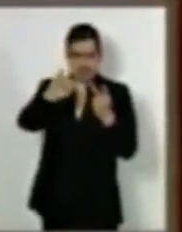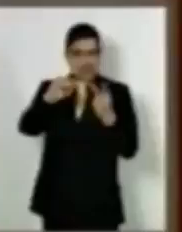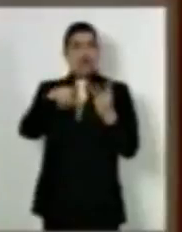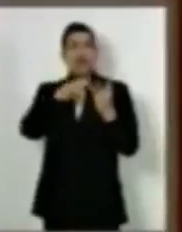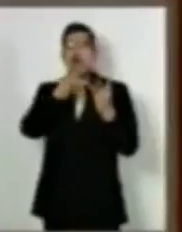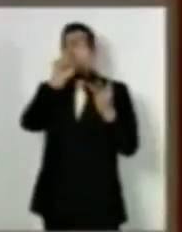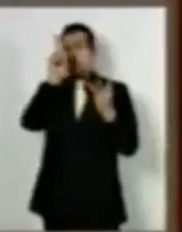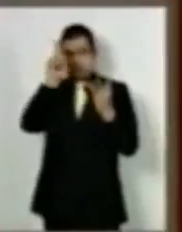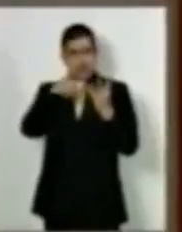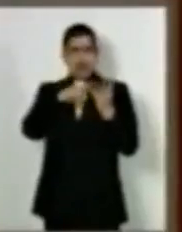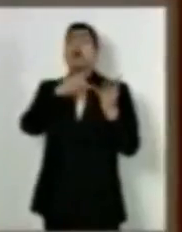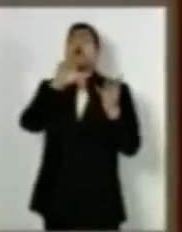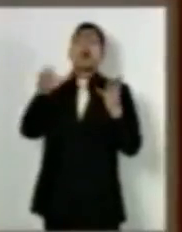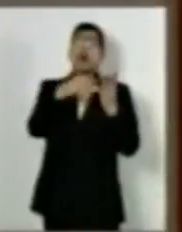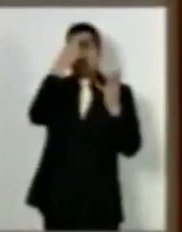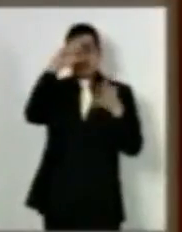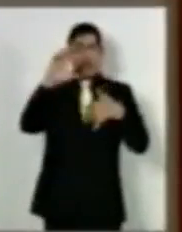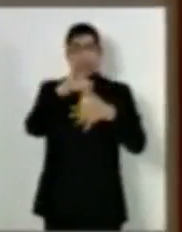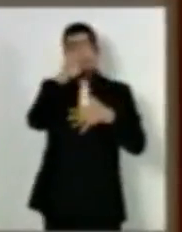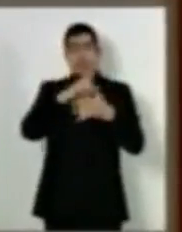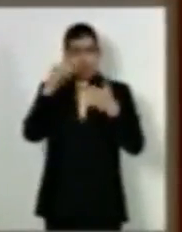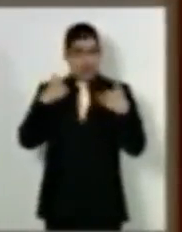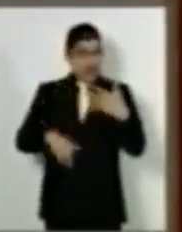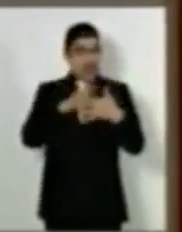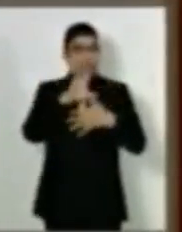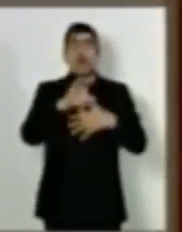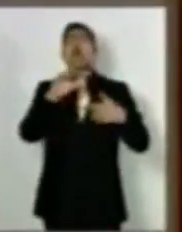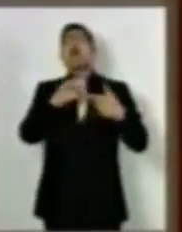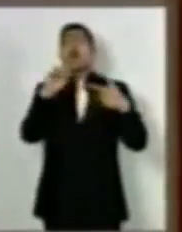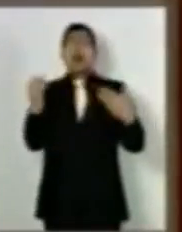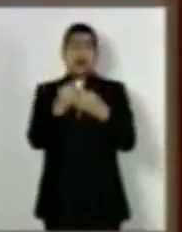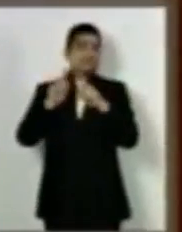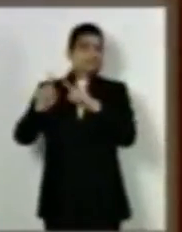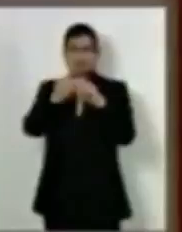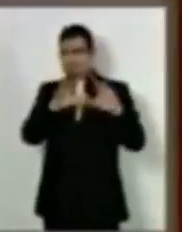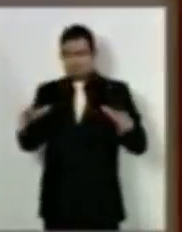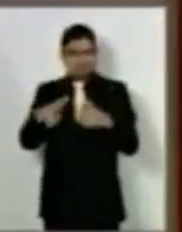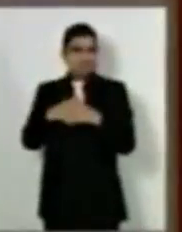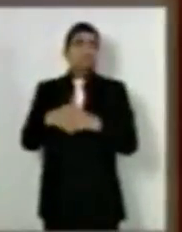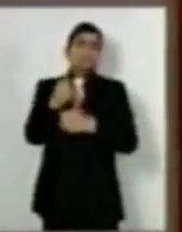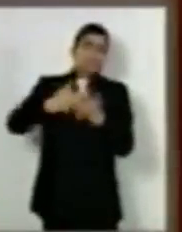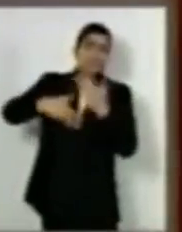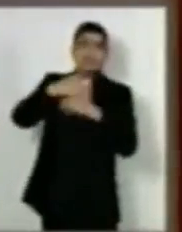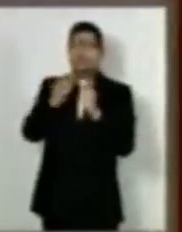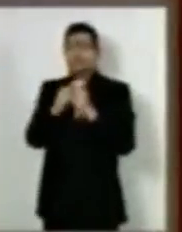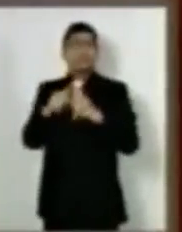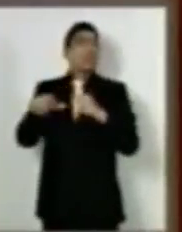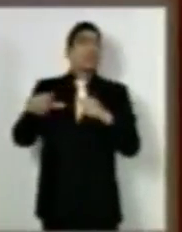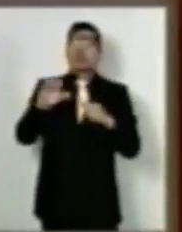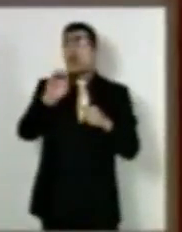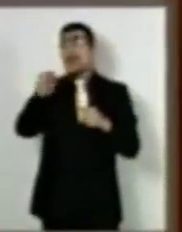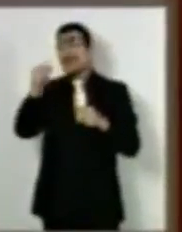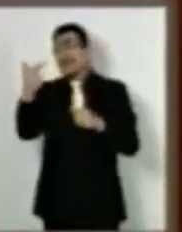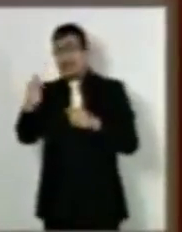ONU, la Corte Interamericana de Derechos Humanos, las organizaciones sociales, las organizaciones no